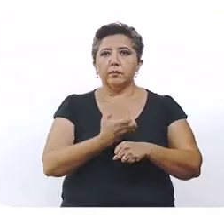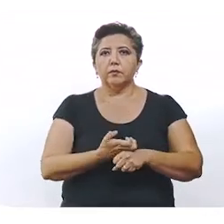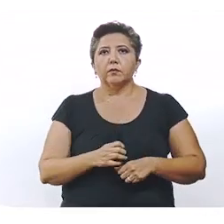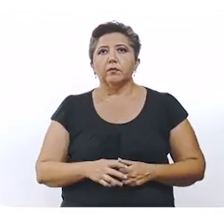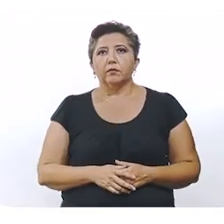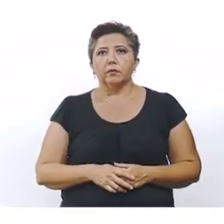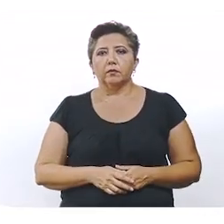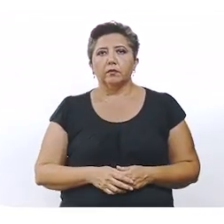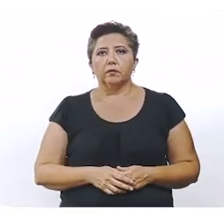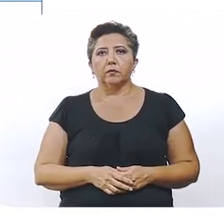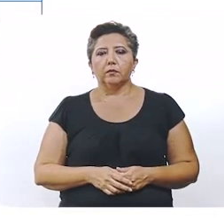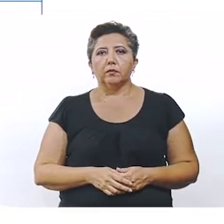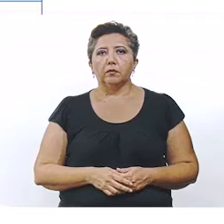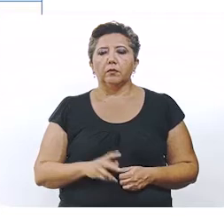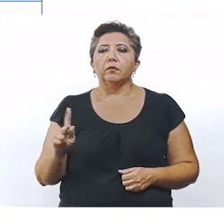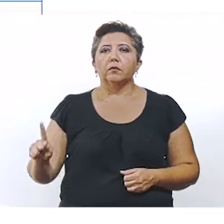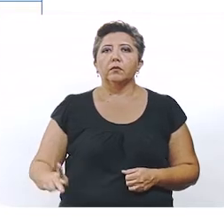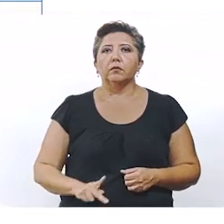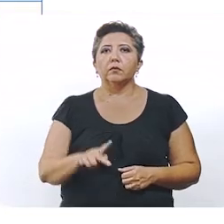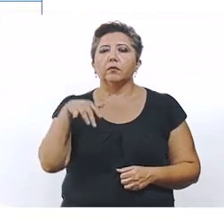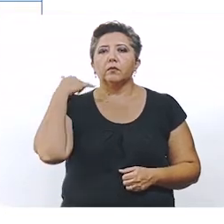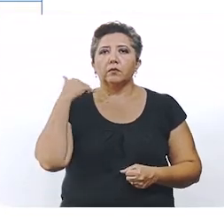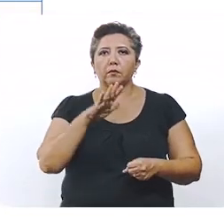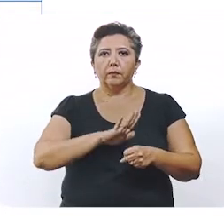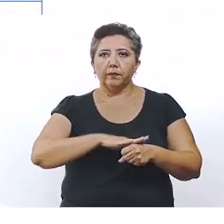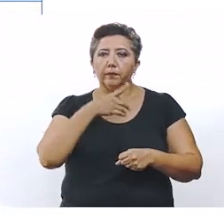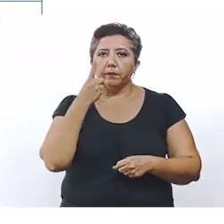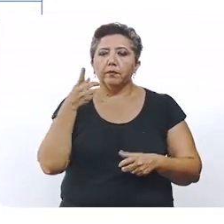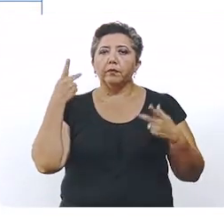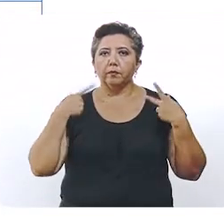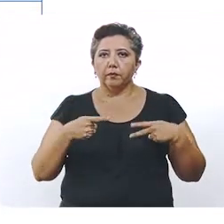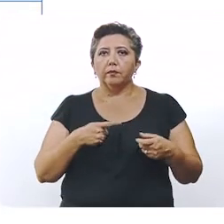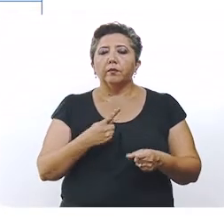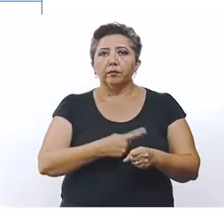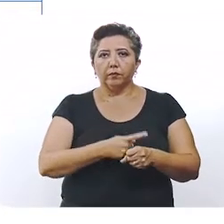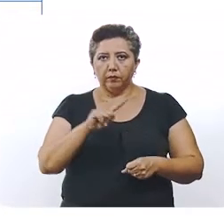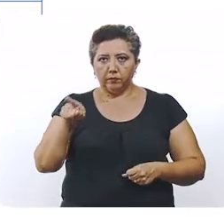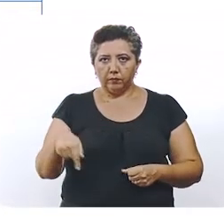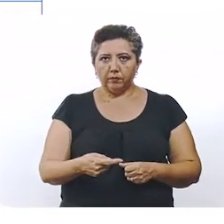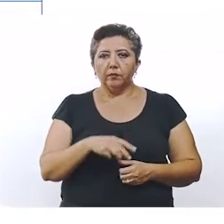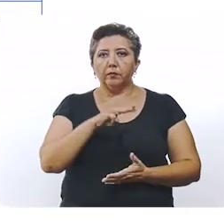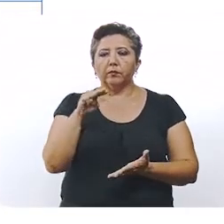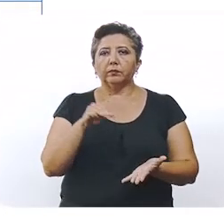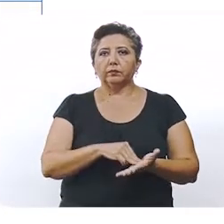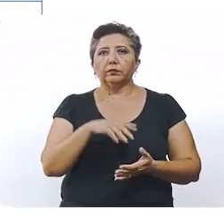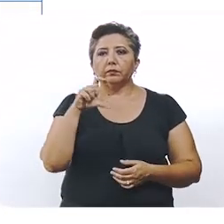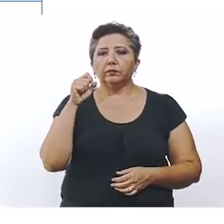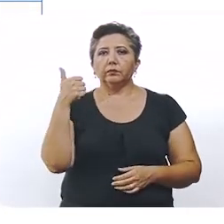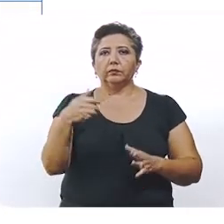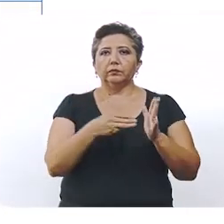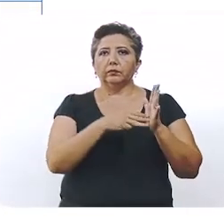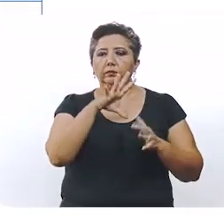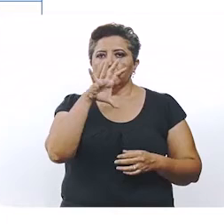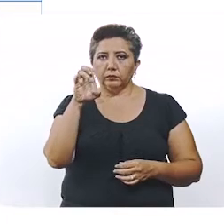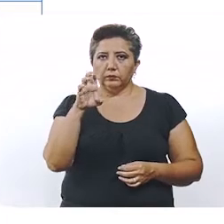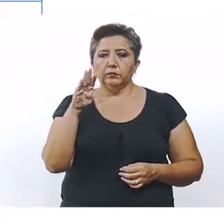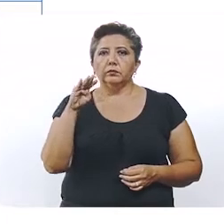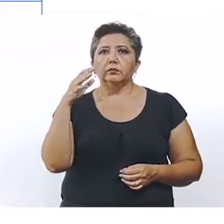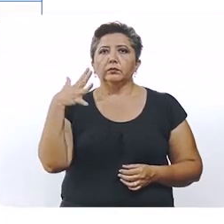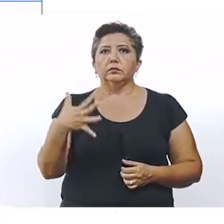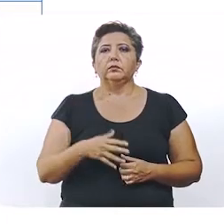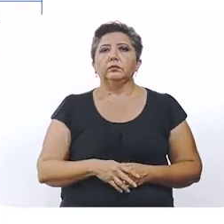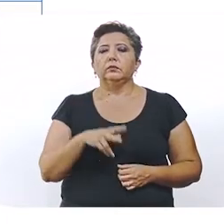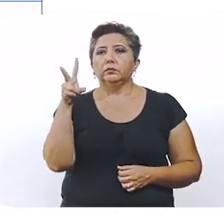estado. Los municipios de Yucatán con mayor número de personas contagiadas son Mérida con